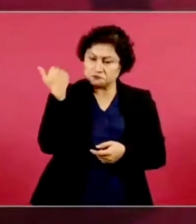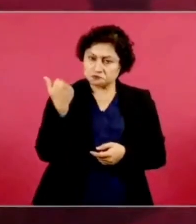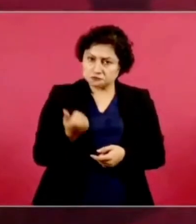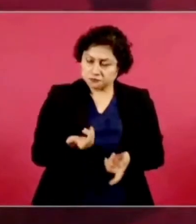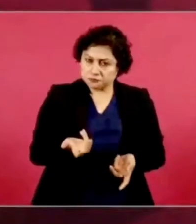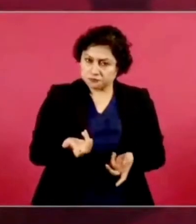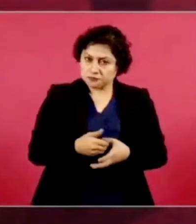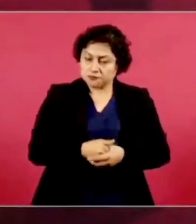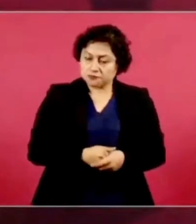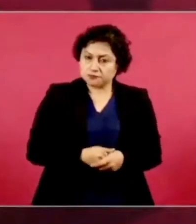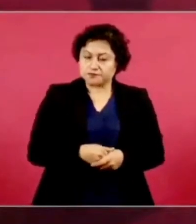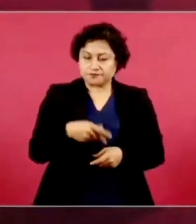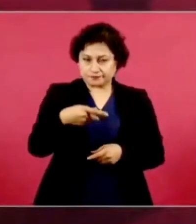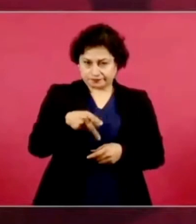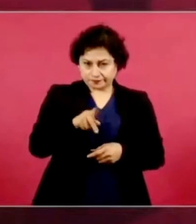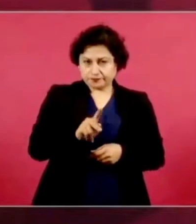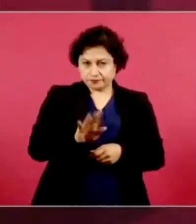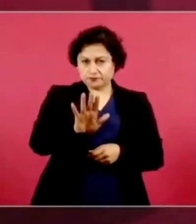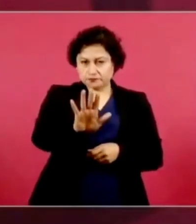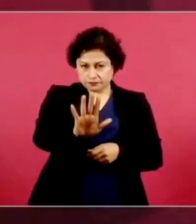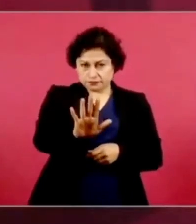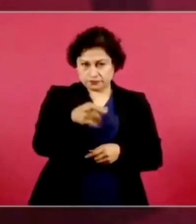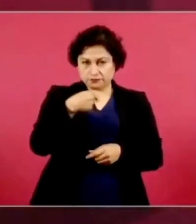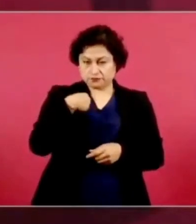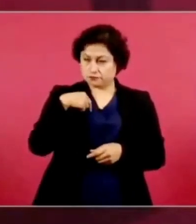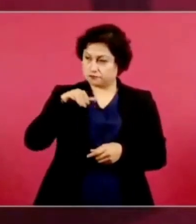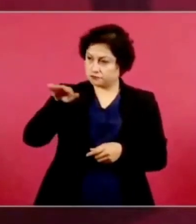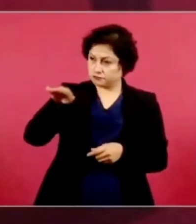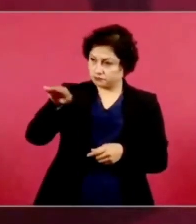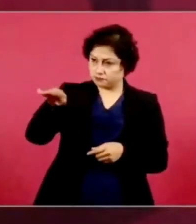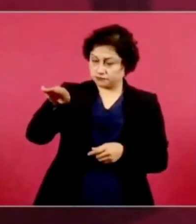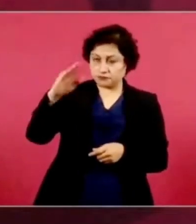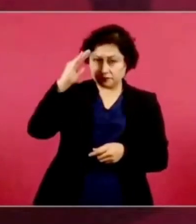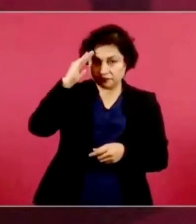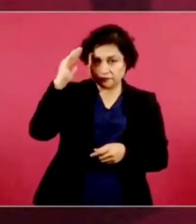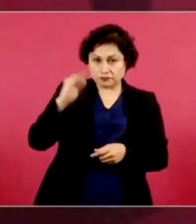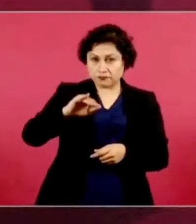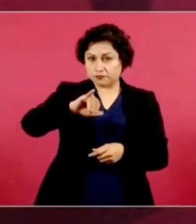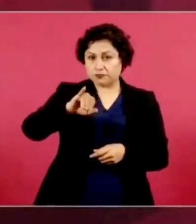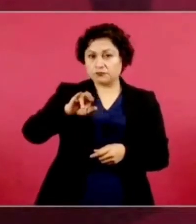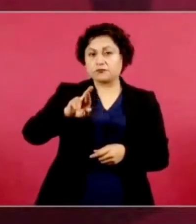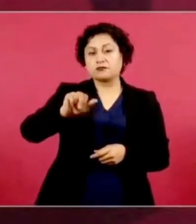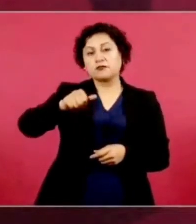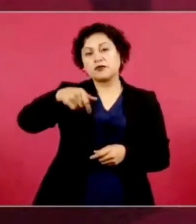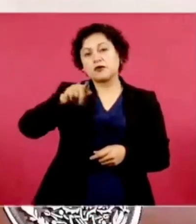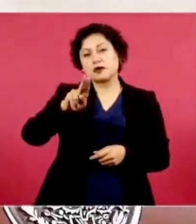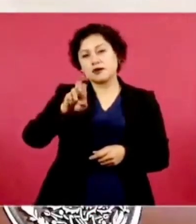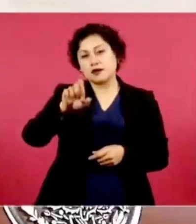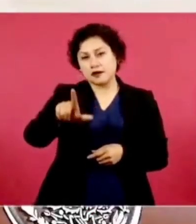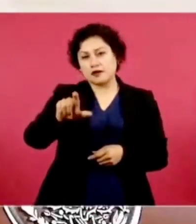pero vamos a pedirle a la maestra Raquel Sosa que nos informe